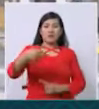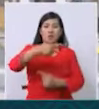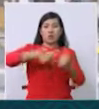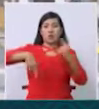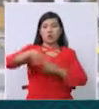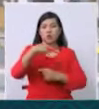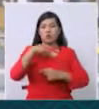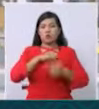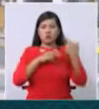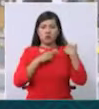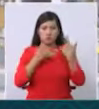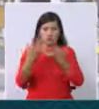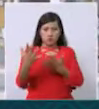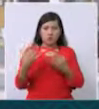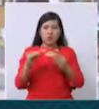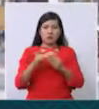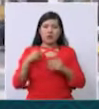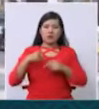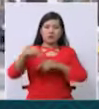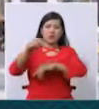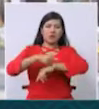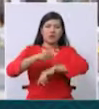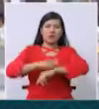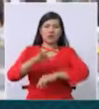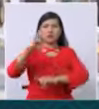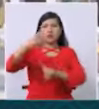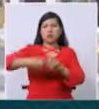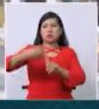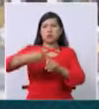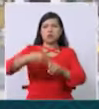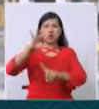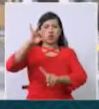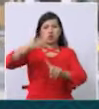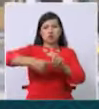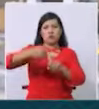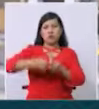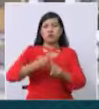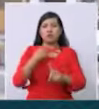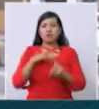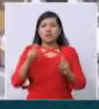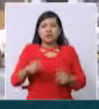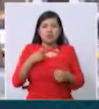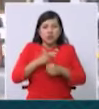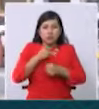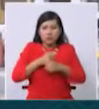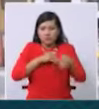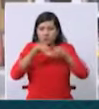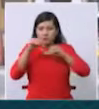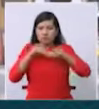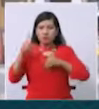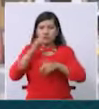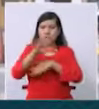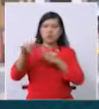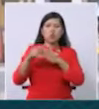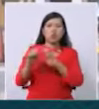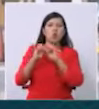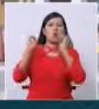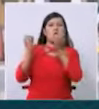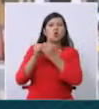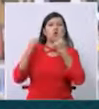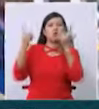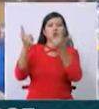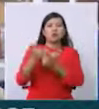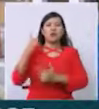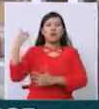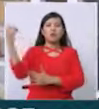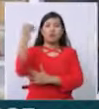trabajar en estos 6-8 meses. Yo creo que es necesario también trabajar a ese nivel. Que las organizaciones sociales a nivel